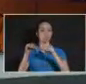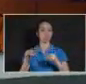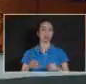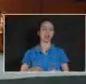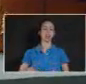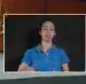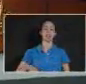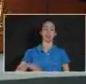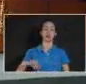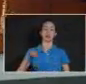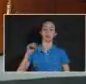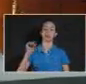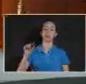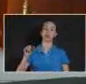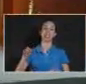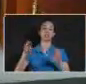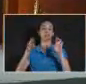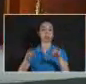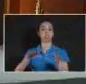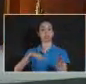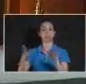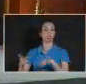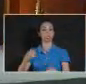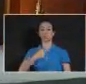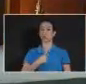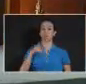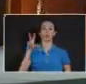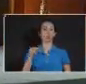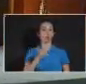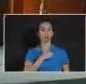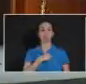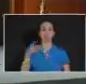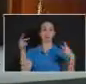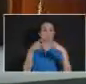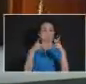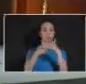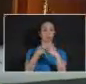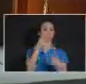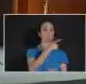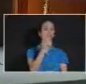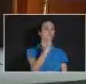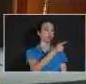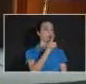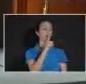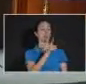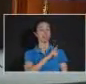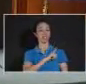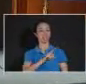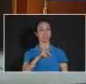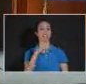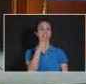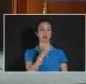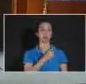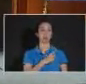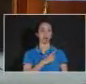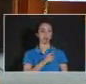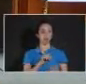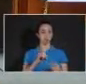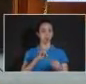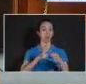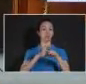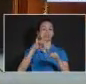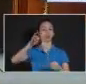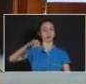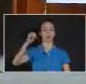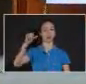los muertos del camino, no quiero pelear contigo, tú eres hermano de Joab, yo estimo a Joab, no estoy en su